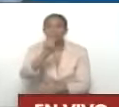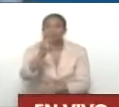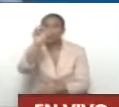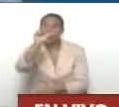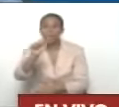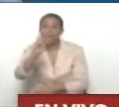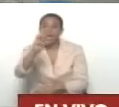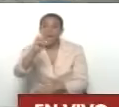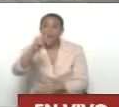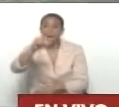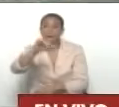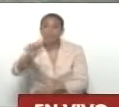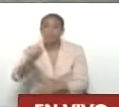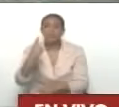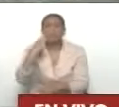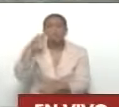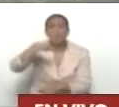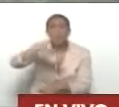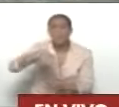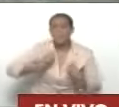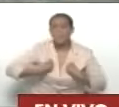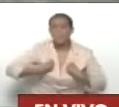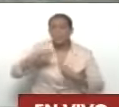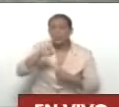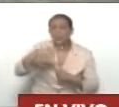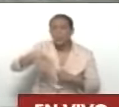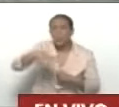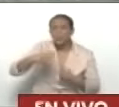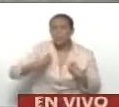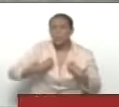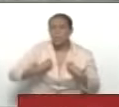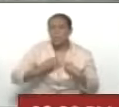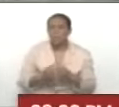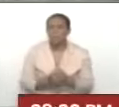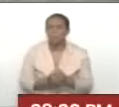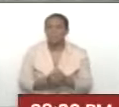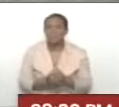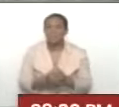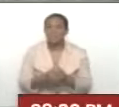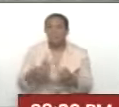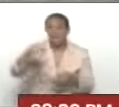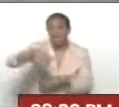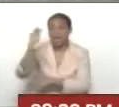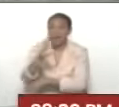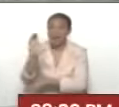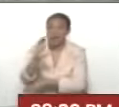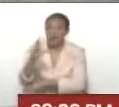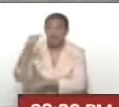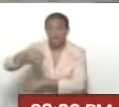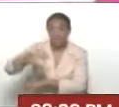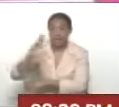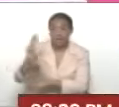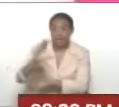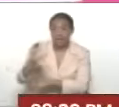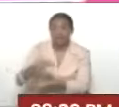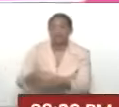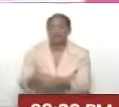Sí. Midali. ¿De dónde eres tú, Midali? Bueno, yo soy de la Avenida Casanova. De la Avenida Casanova. El edificio